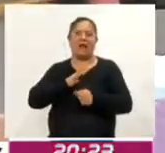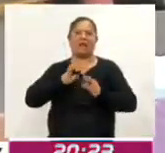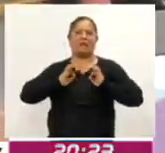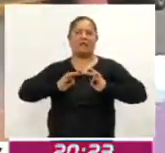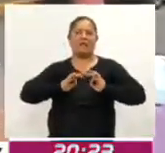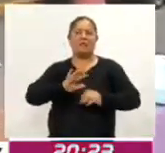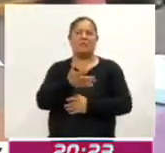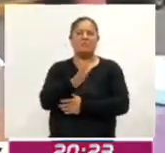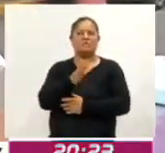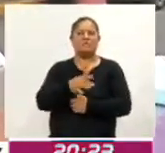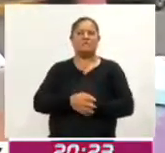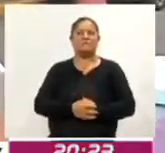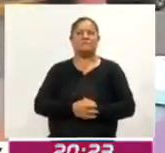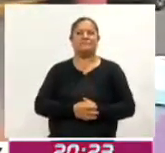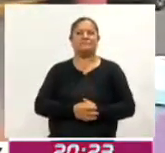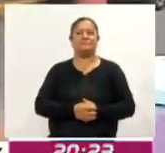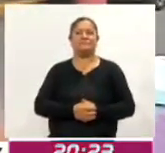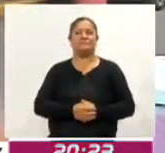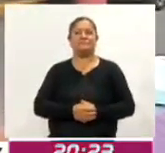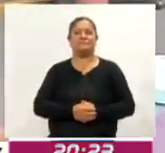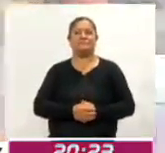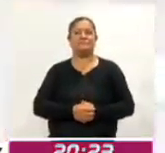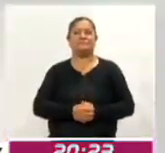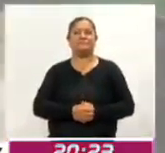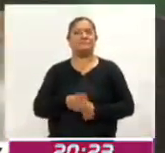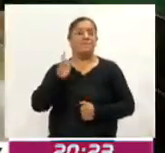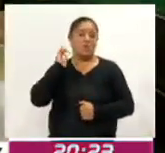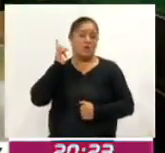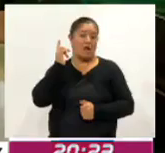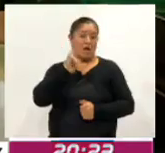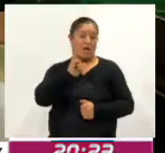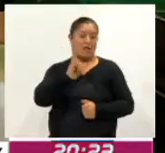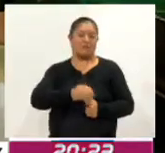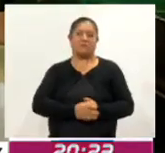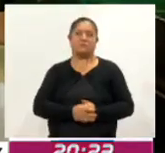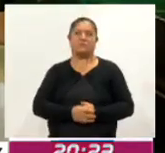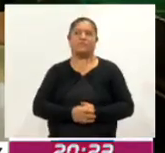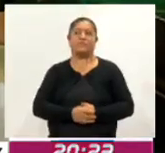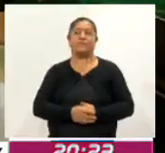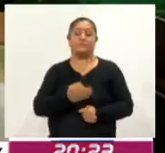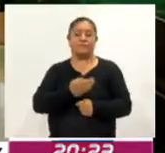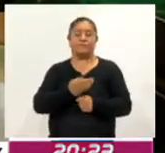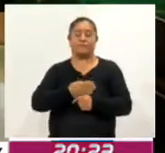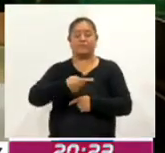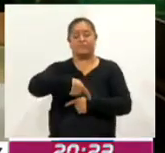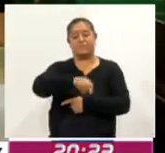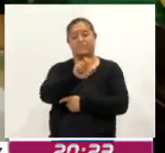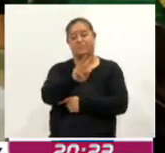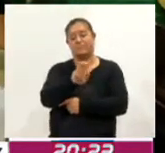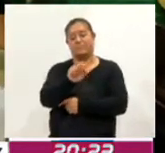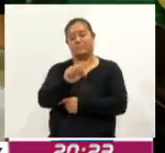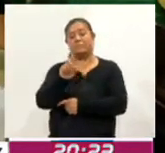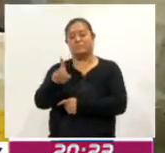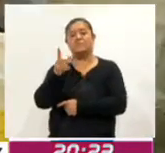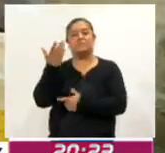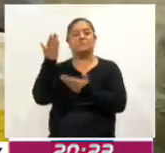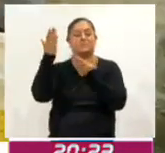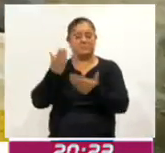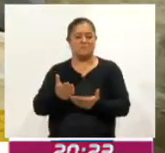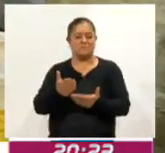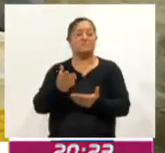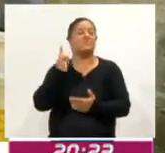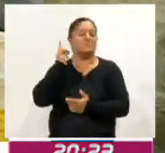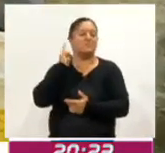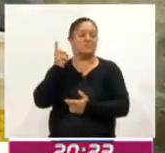más o menos. Sí, pero ojalá que sí. Durante este fin de semana se espera el arribo de turistas nacionales e